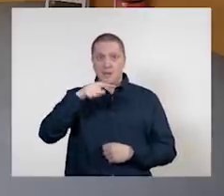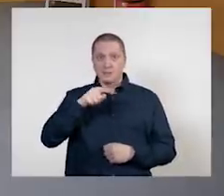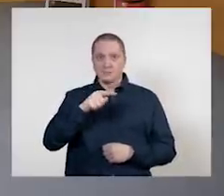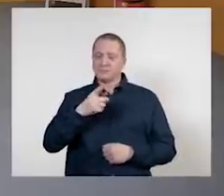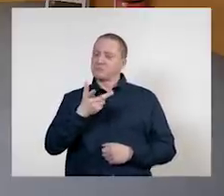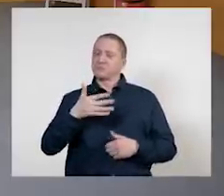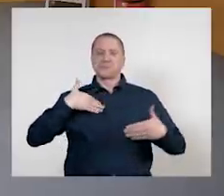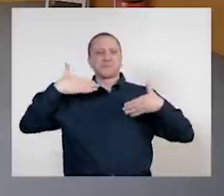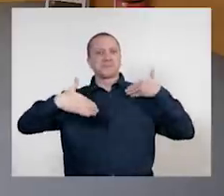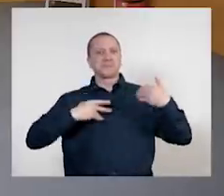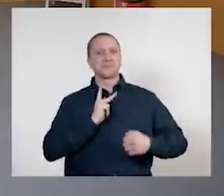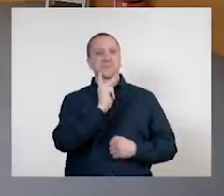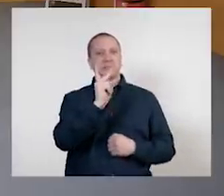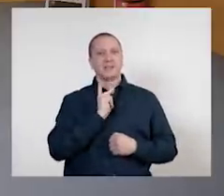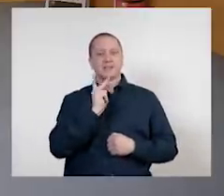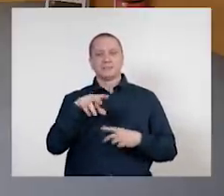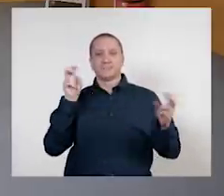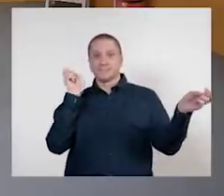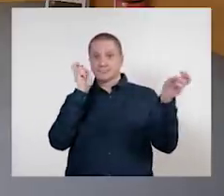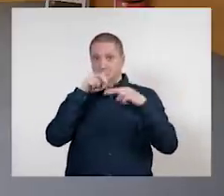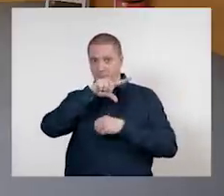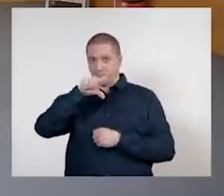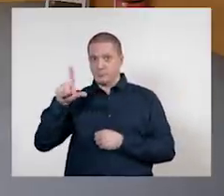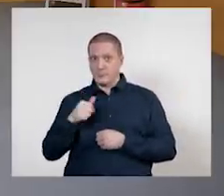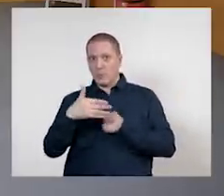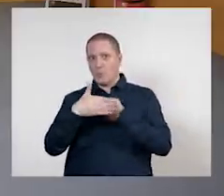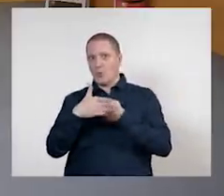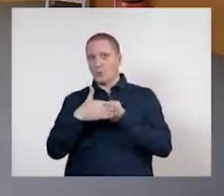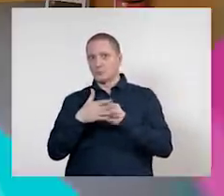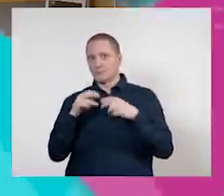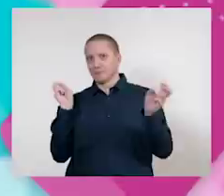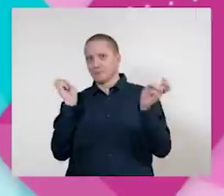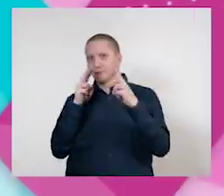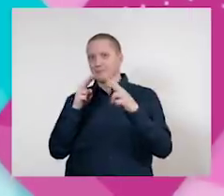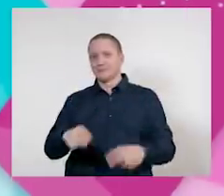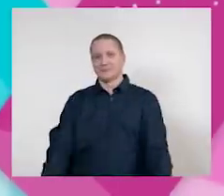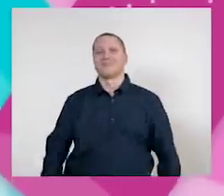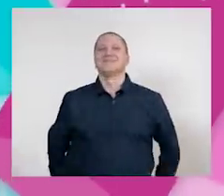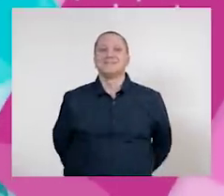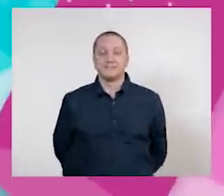disfrutado tanto como nosotros. Nos vemos hasta la próxima.